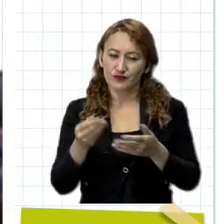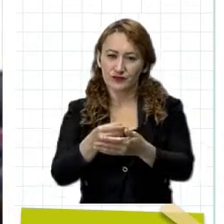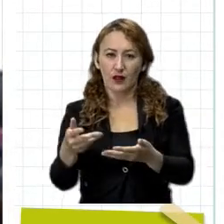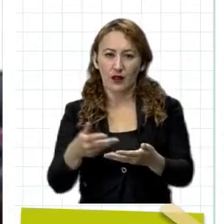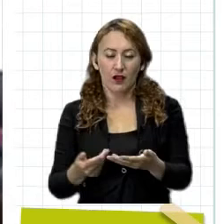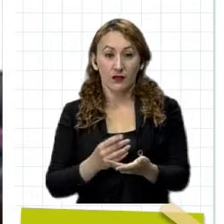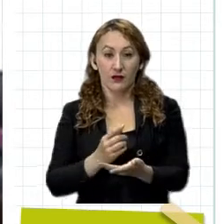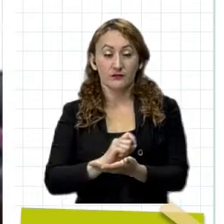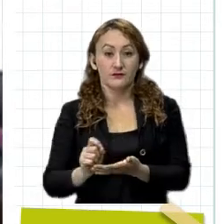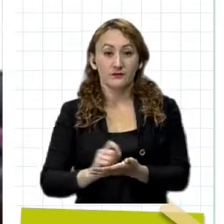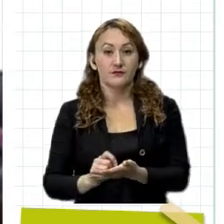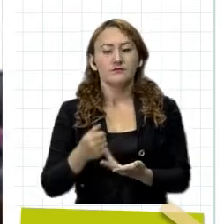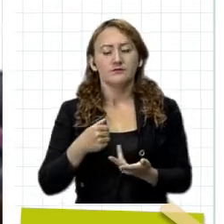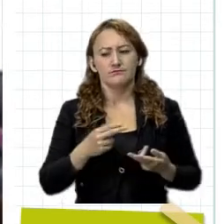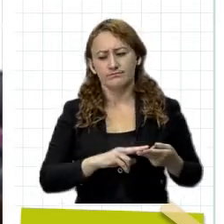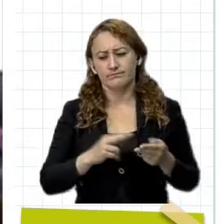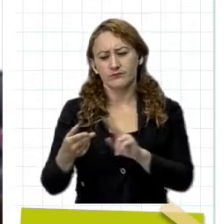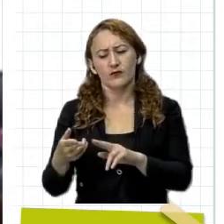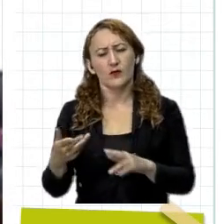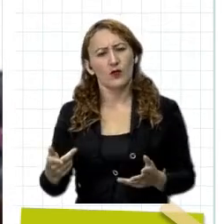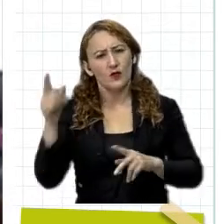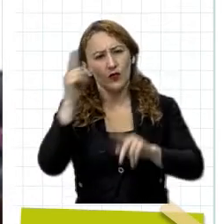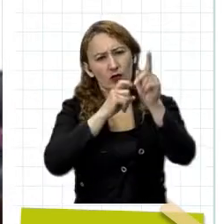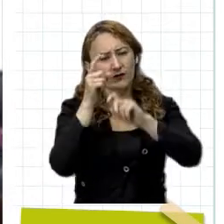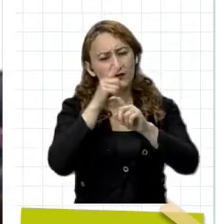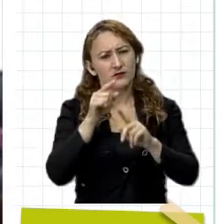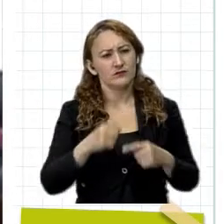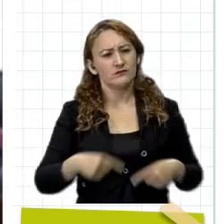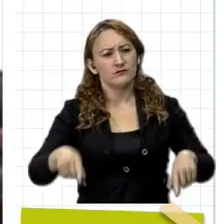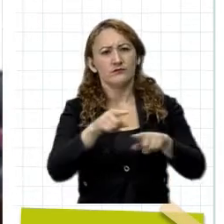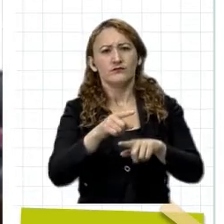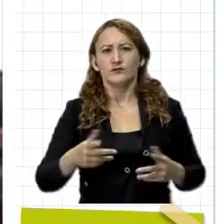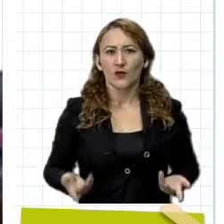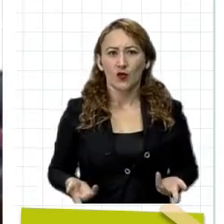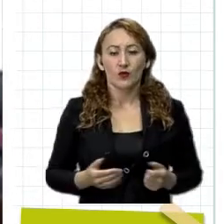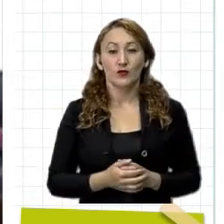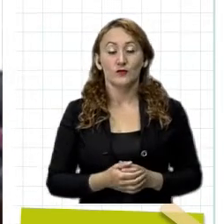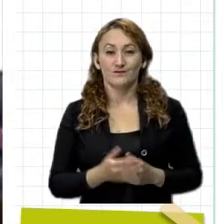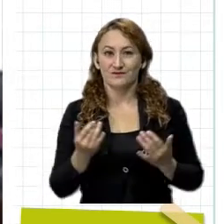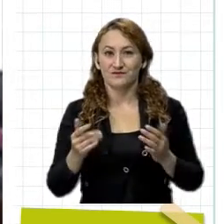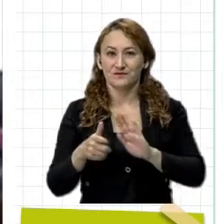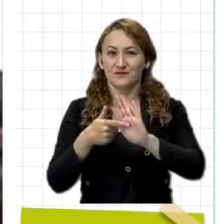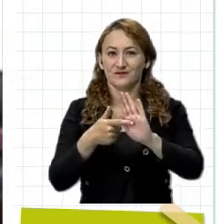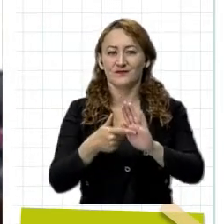decidí relacionar estas reflexiones con ellos, como podrán observar a continuación.